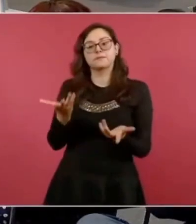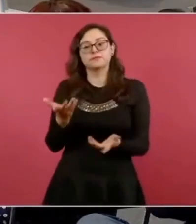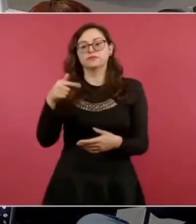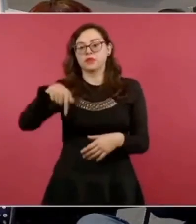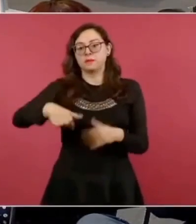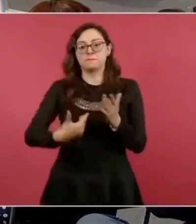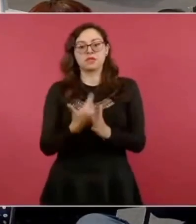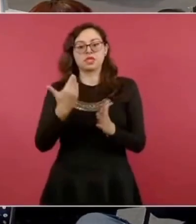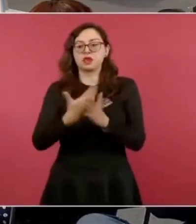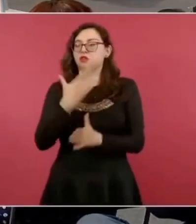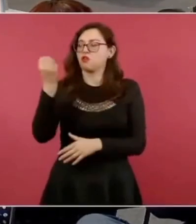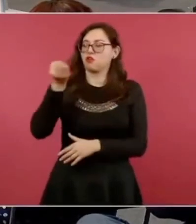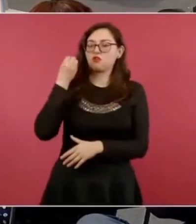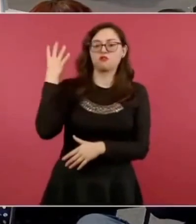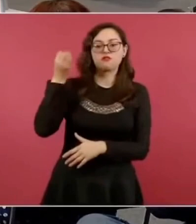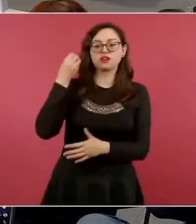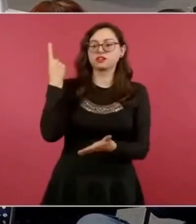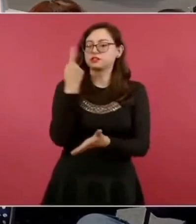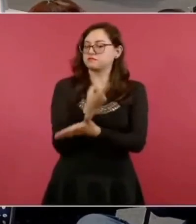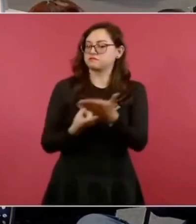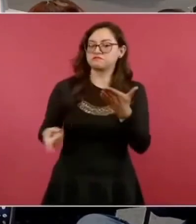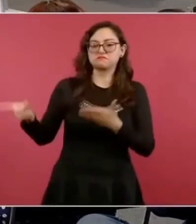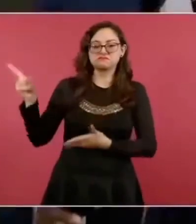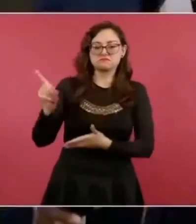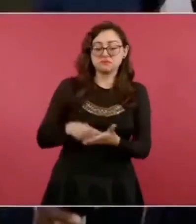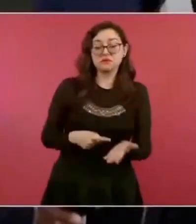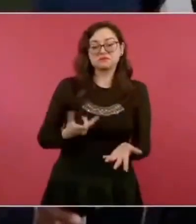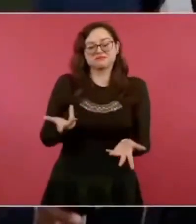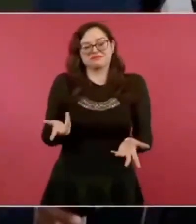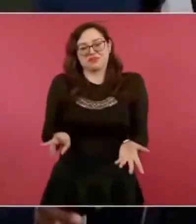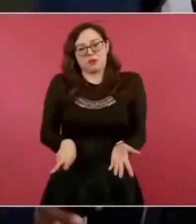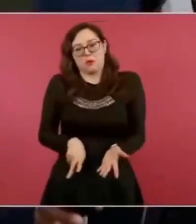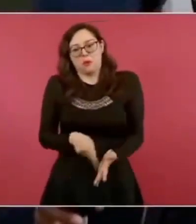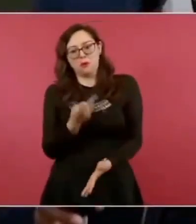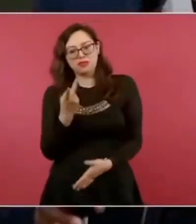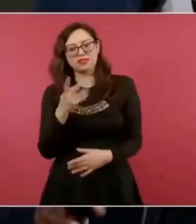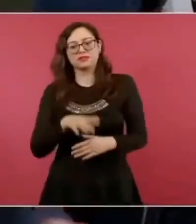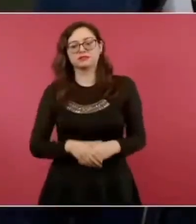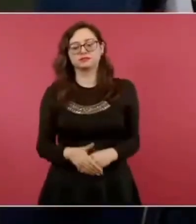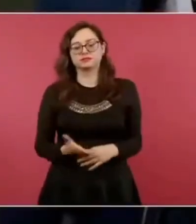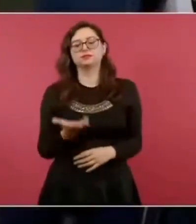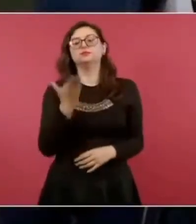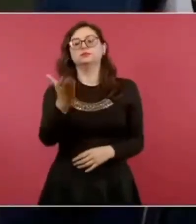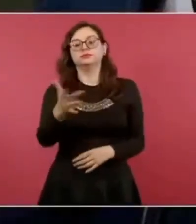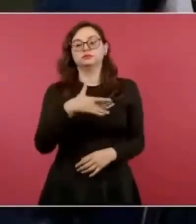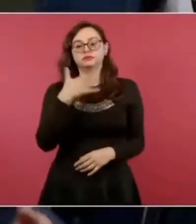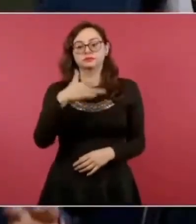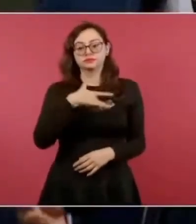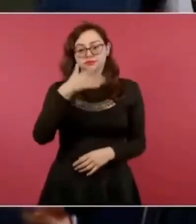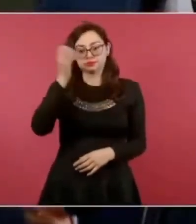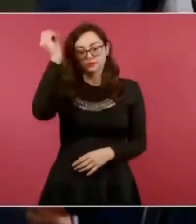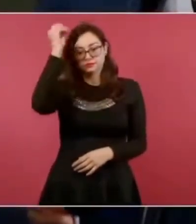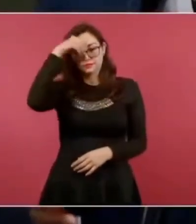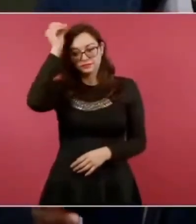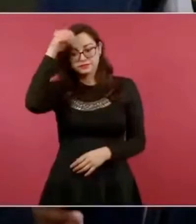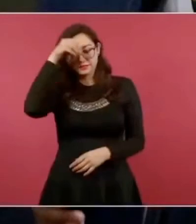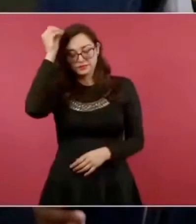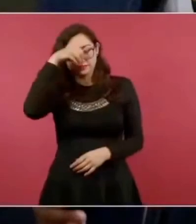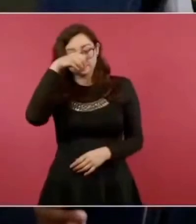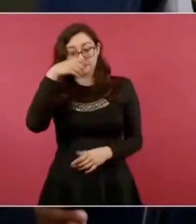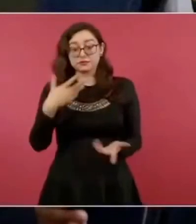frenen estas mañaneras. Y preguntarle también cuál es su opinión y preguntarle también si sabía que por primera